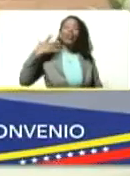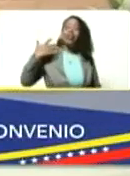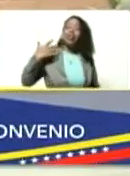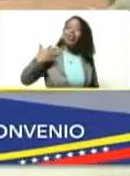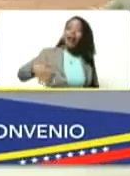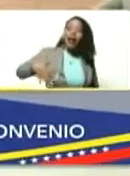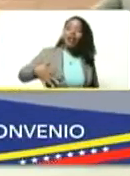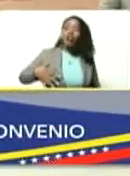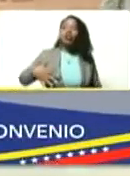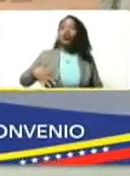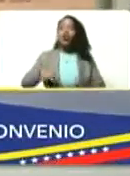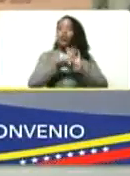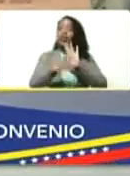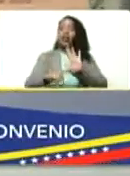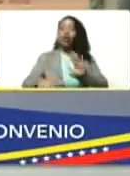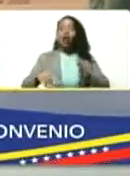salud